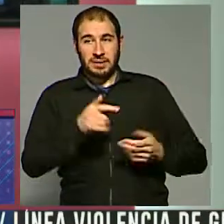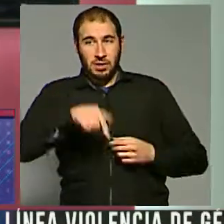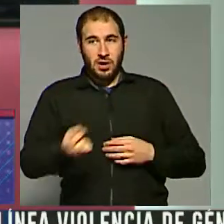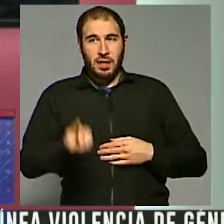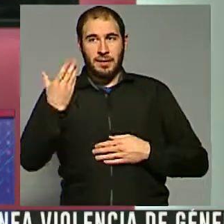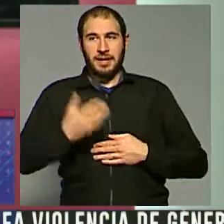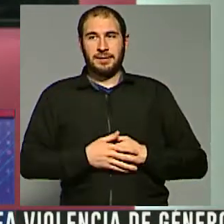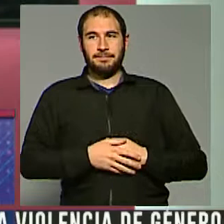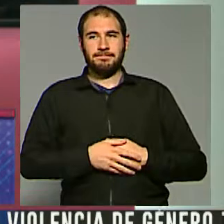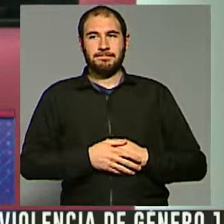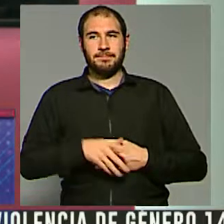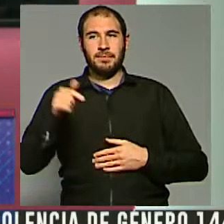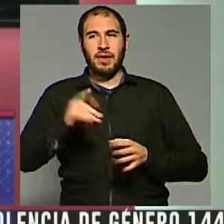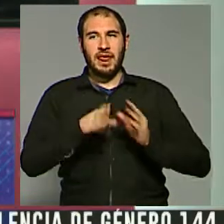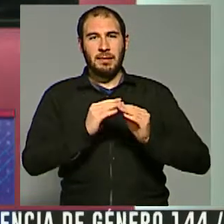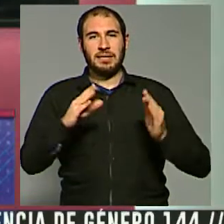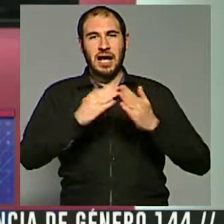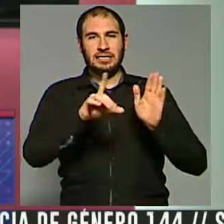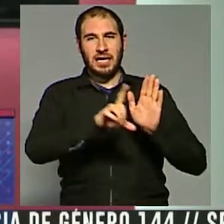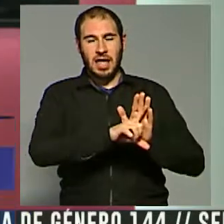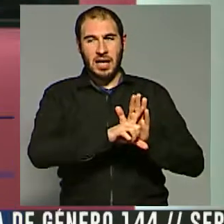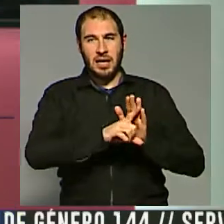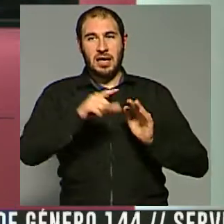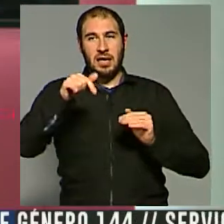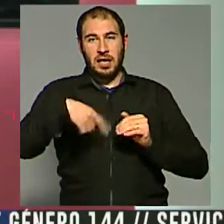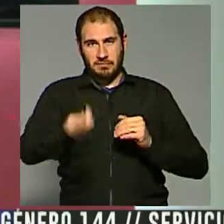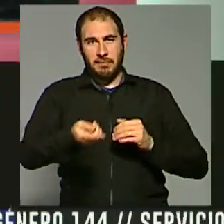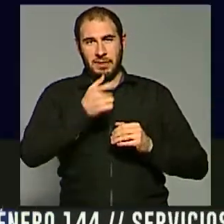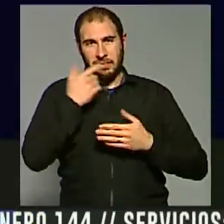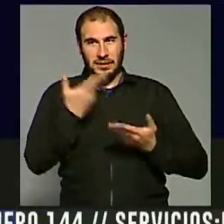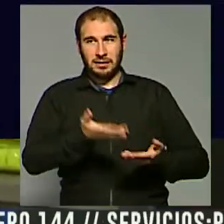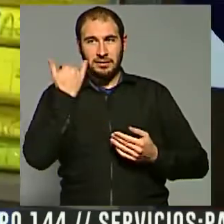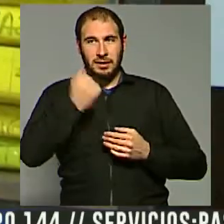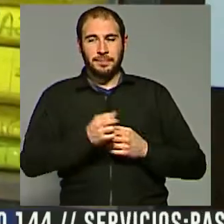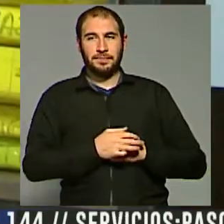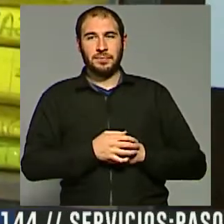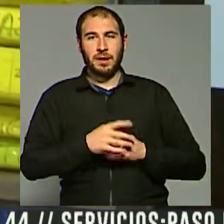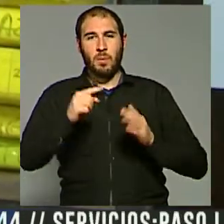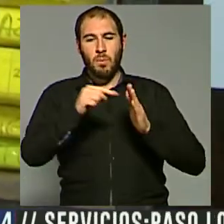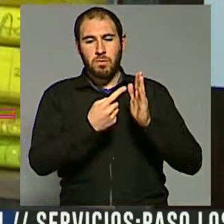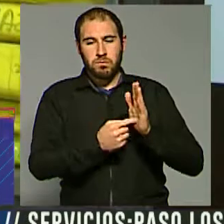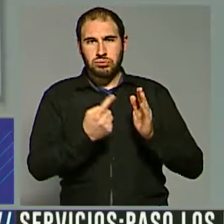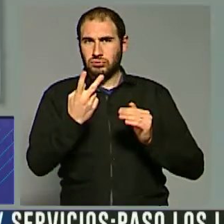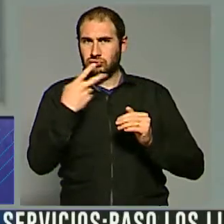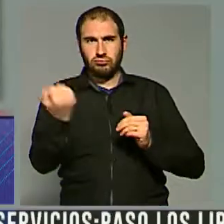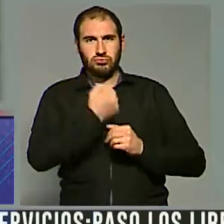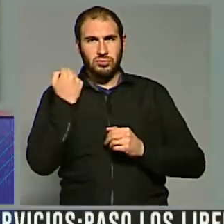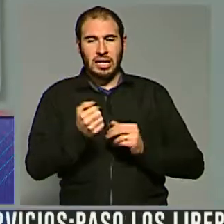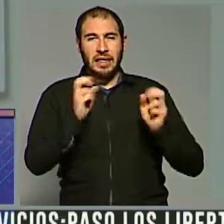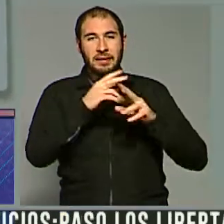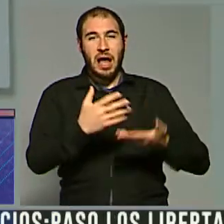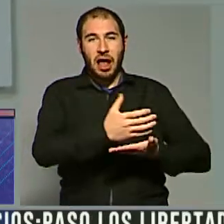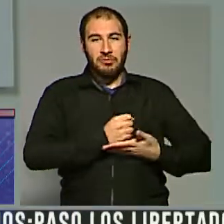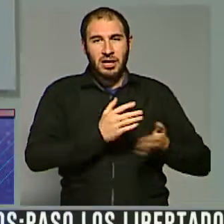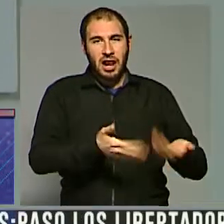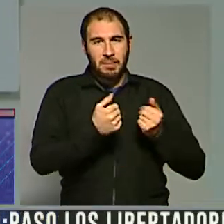mañana va a ser tratada en la legislatura a partir de ya su presentación y que va a tener dos puntos de vista fuertes y claros, que es el tema de la adopción